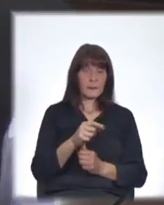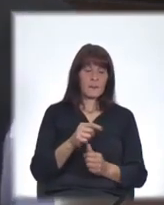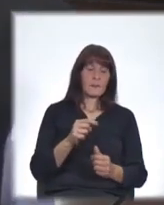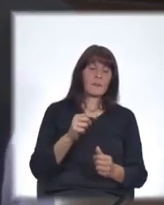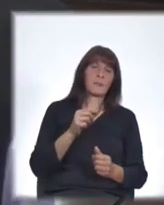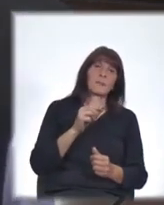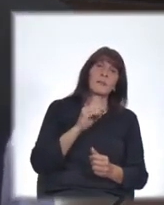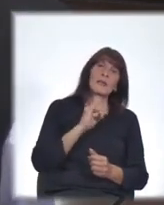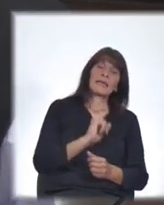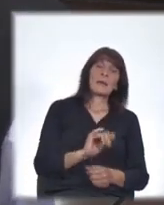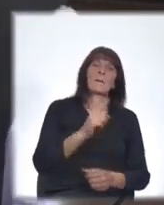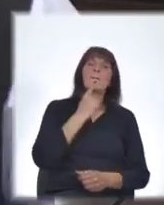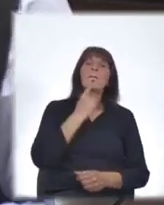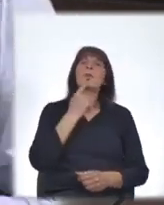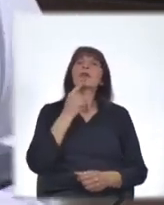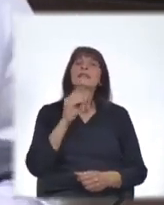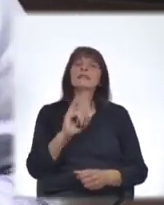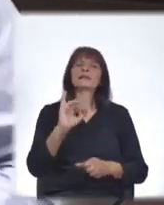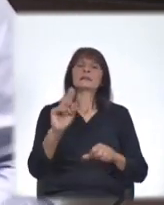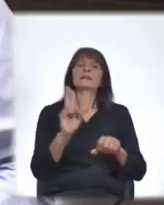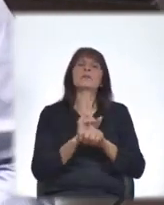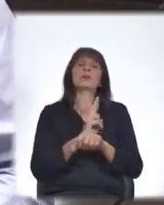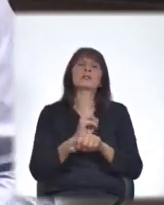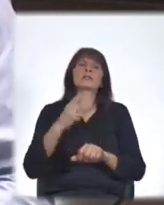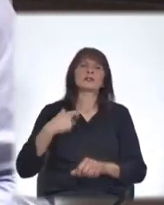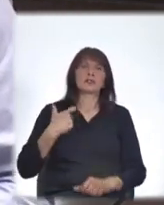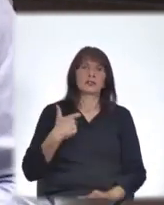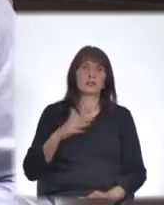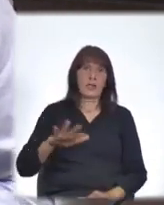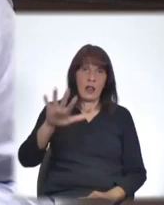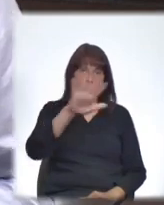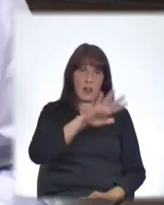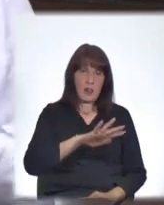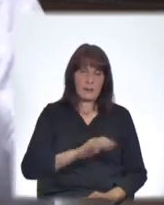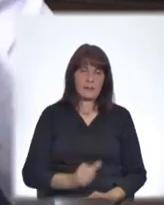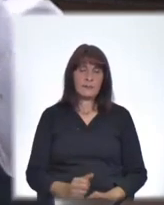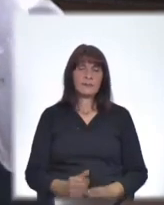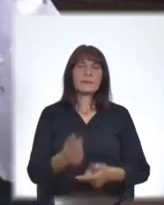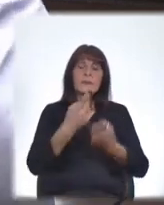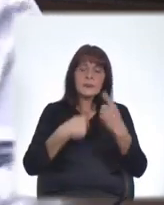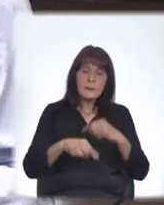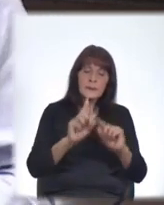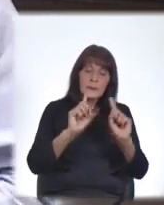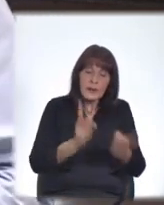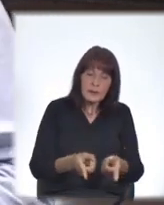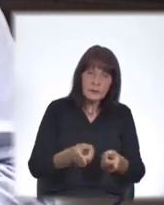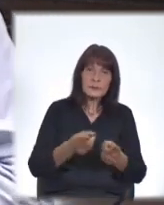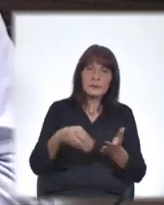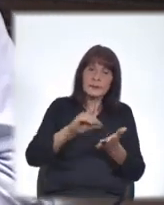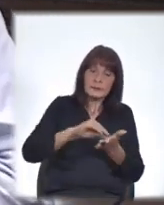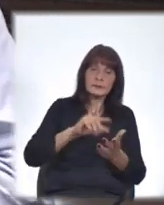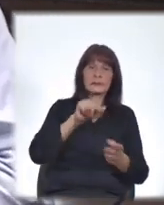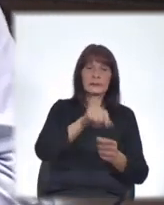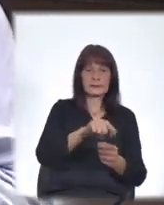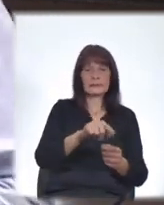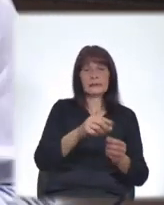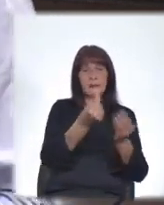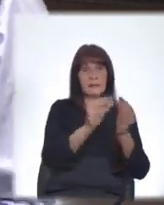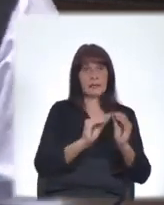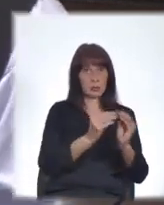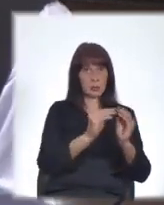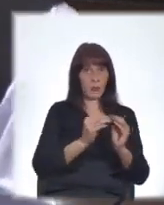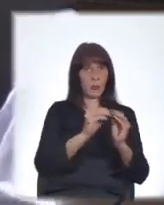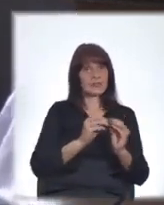y políticas y de protección social. Pero además este presupuesto consolida un